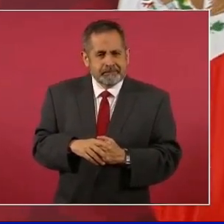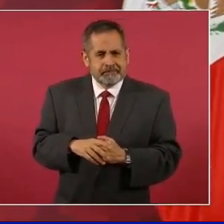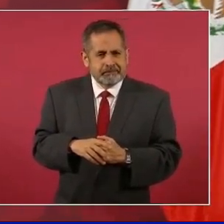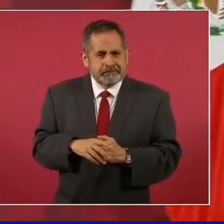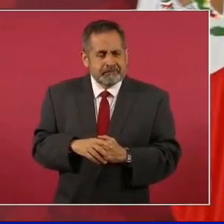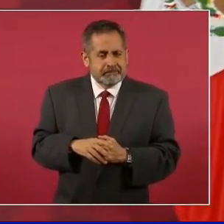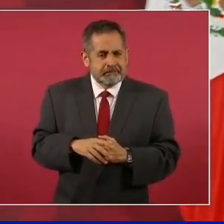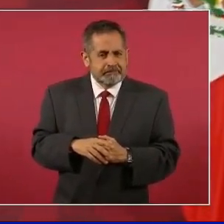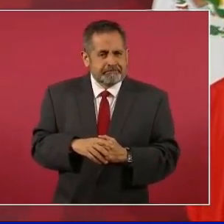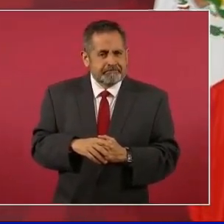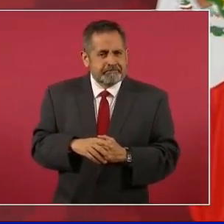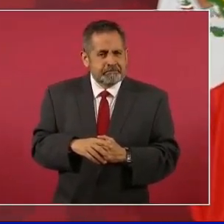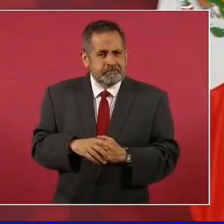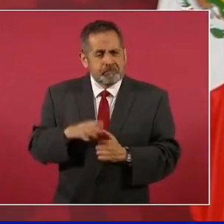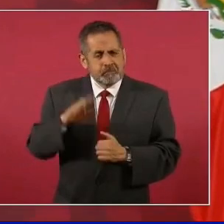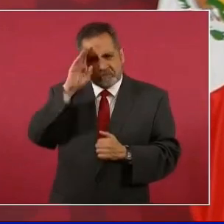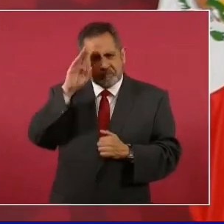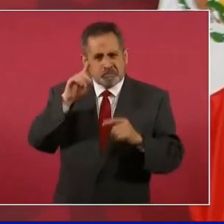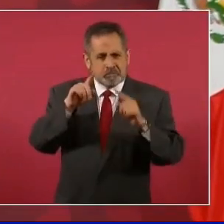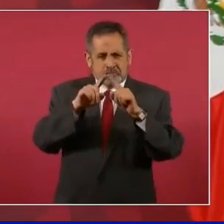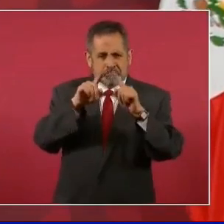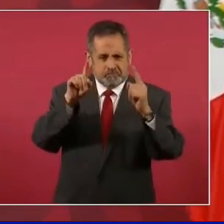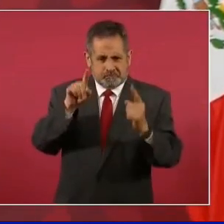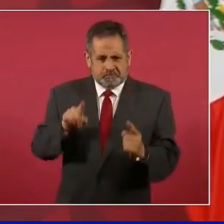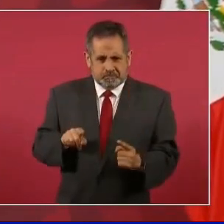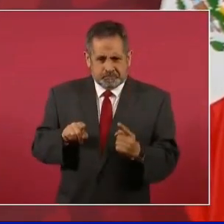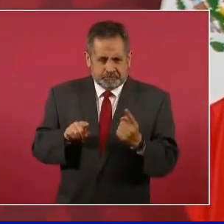extenso, porque aprovechaban